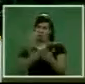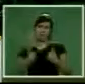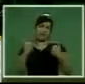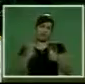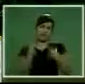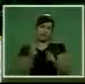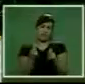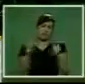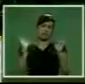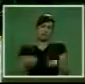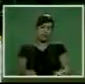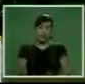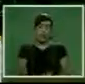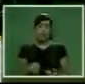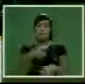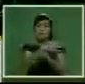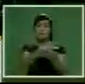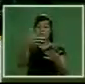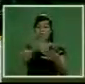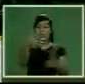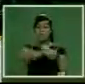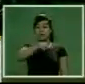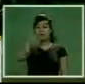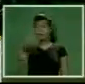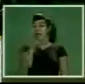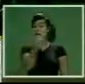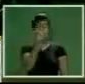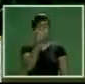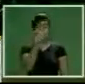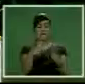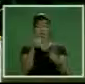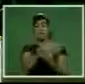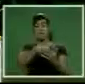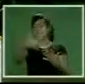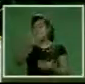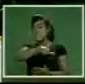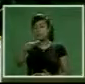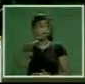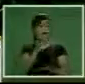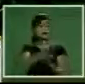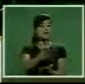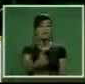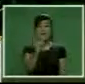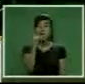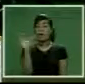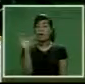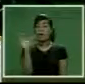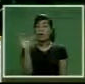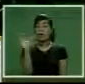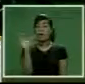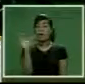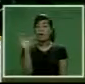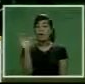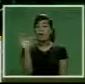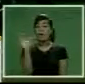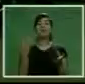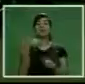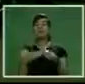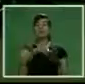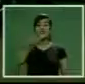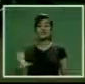Los millones de seres humanos que no tienen alimentos, que no tienen acceso al agua, que están sometidos a explotación extrema,